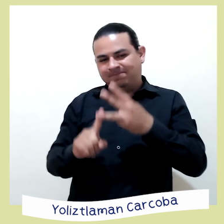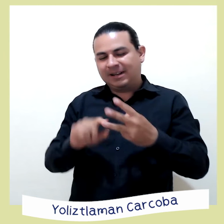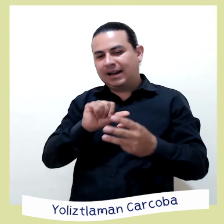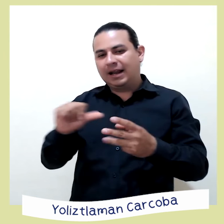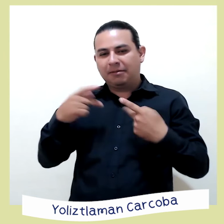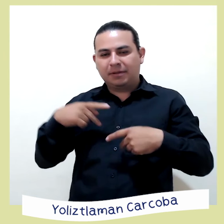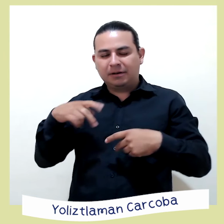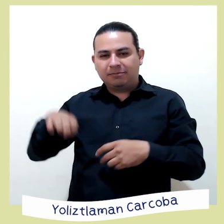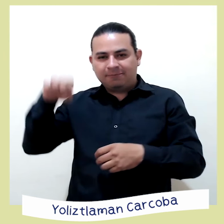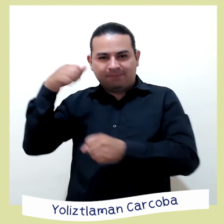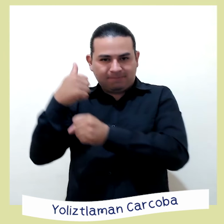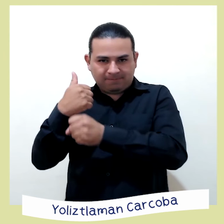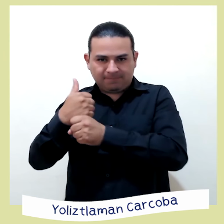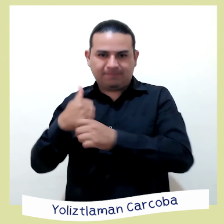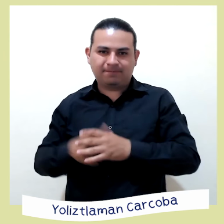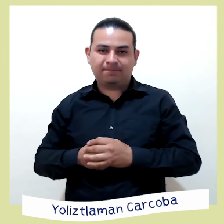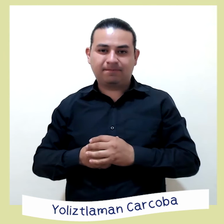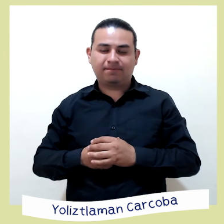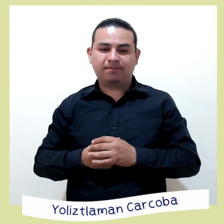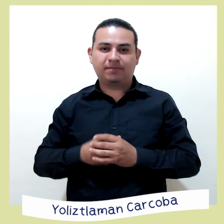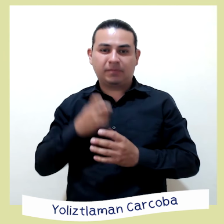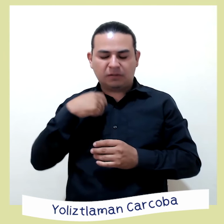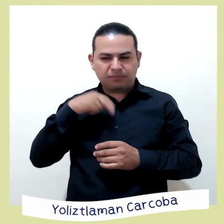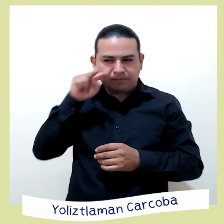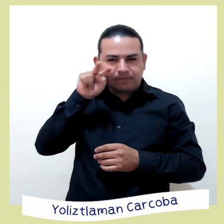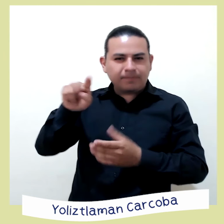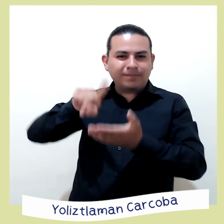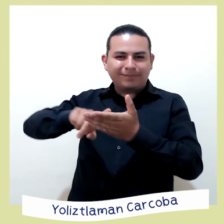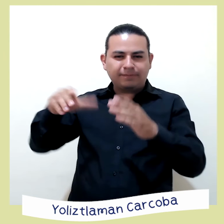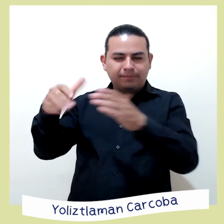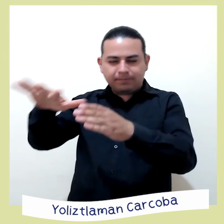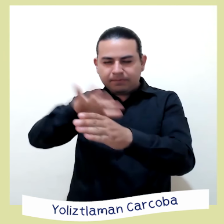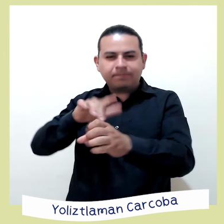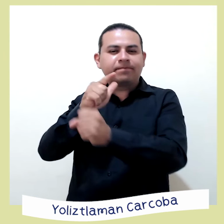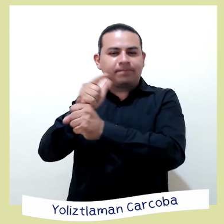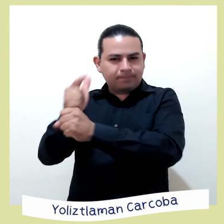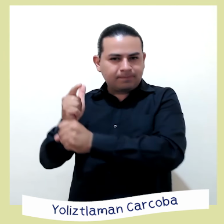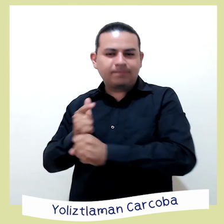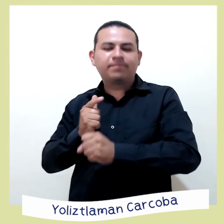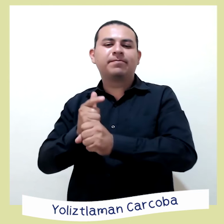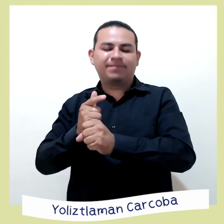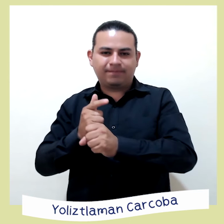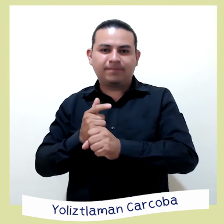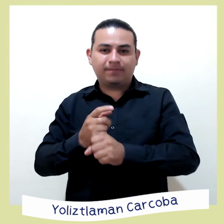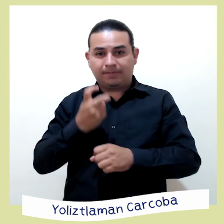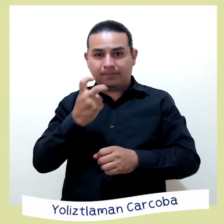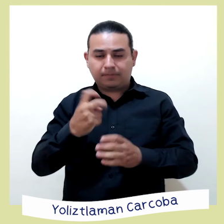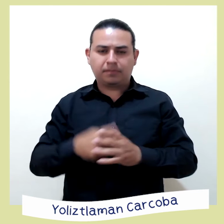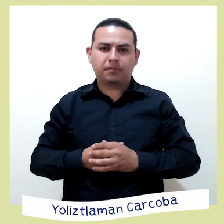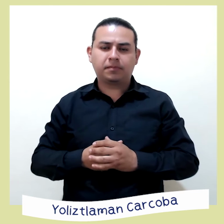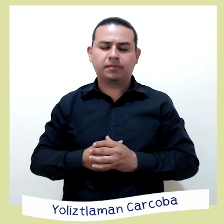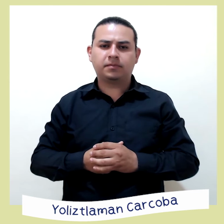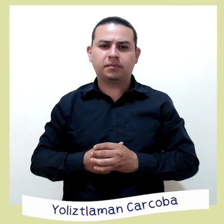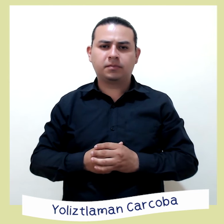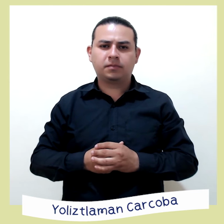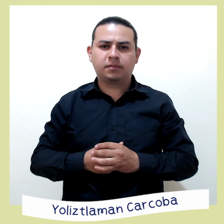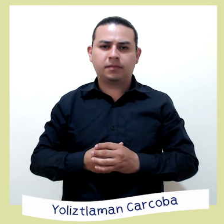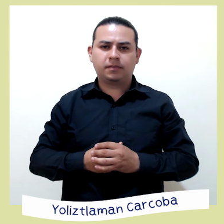Esos son los tres estigmas a las que las personas de la tercera edad en el imaginario